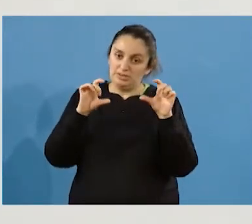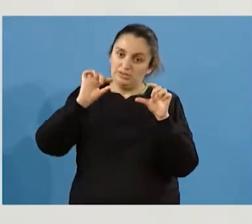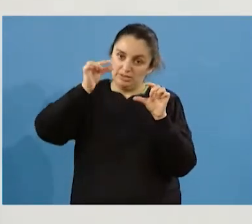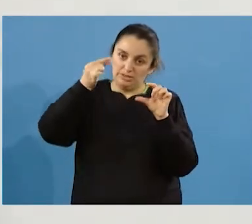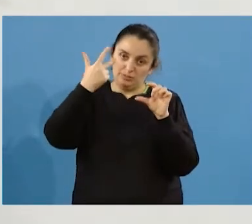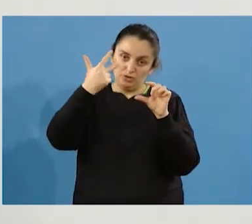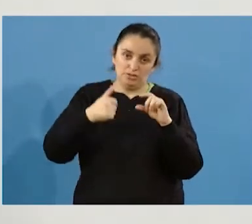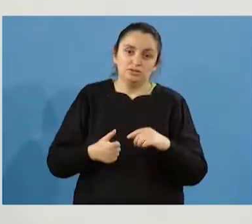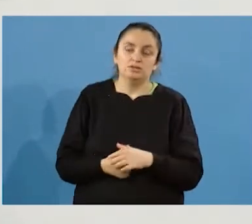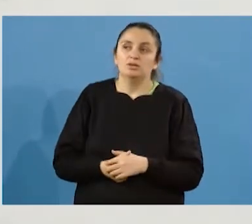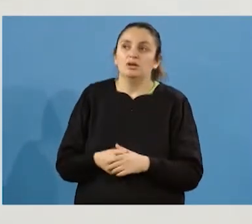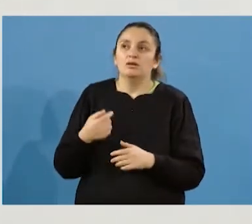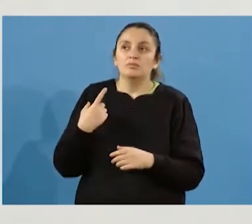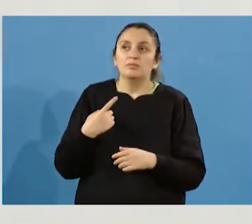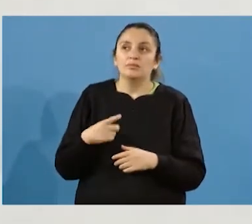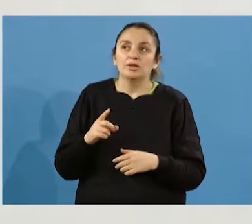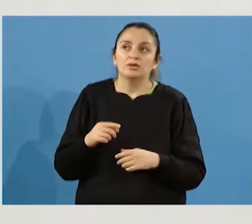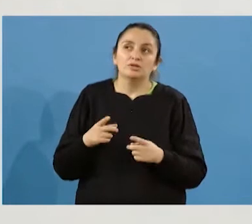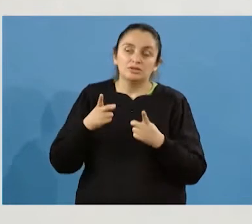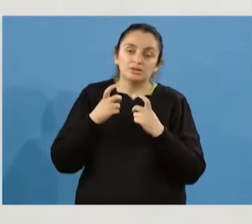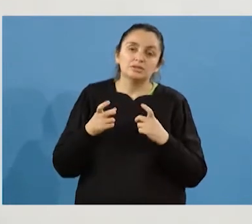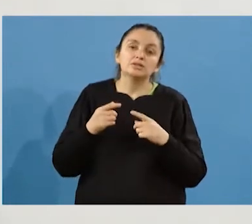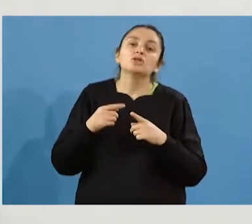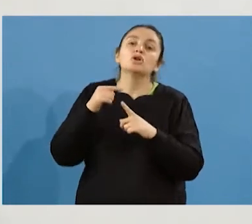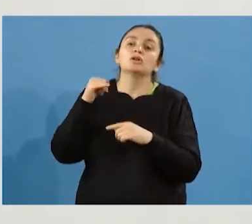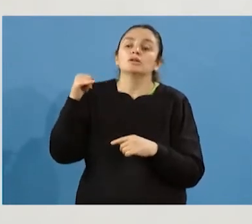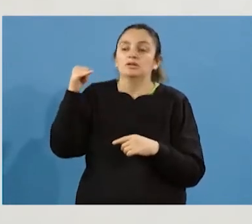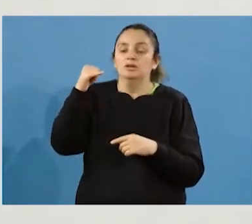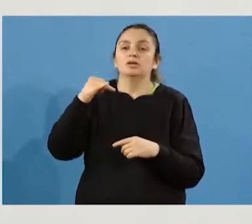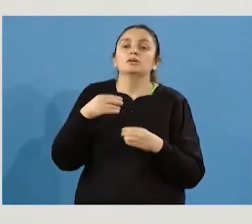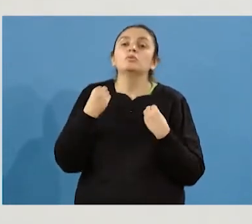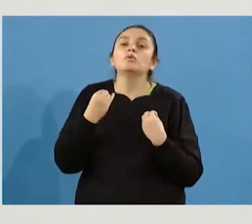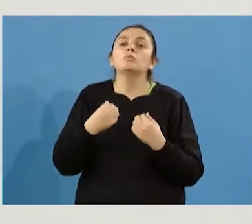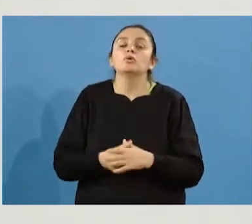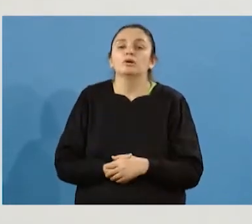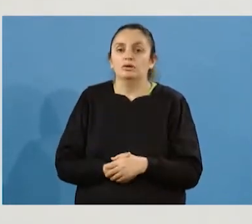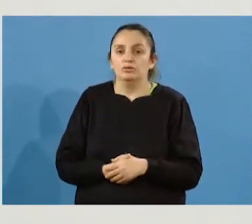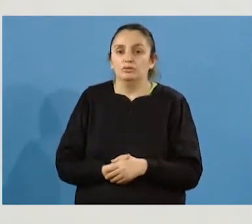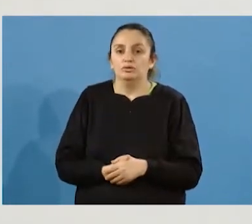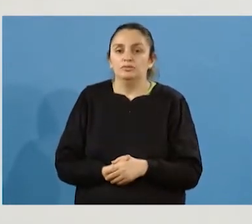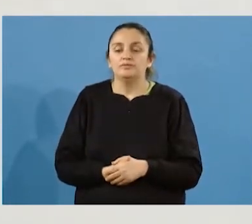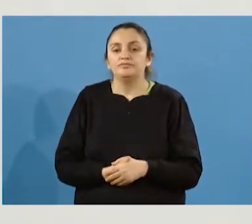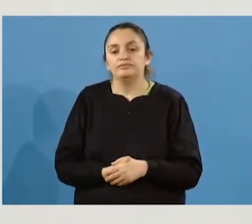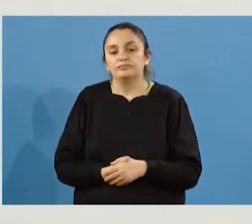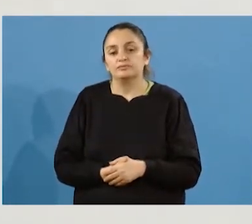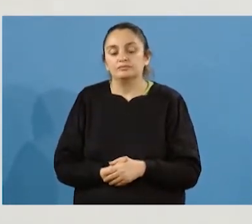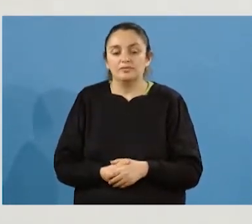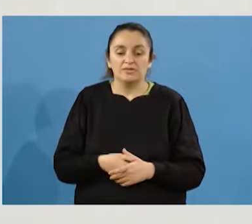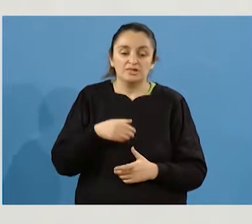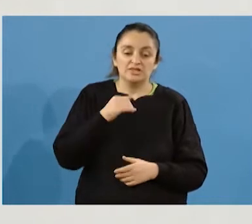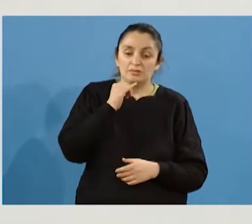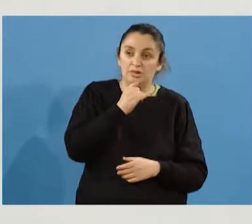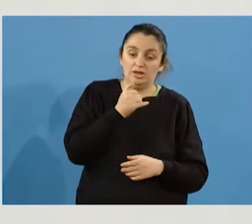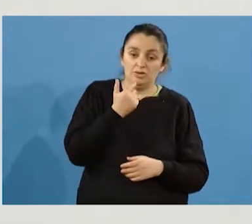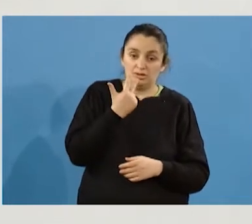pero además necesito lograr el signo que es negativo entonces si yo le pongo menos 3